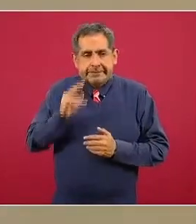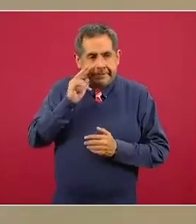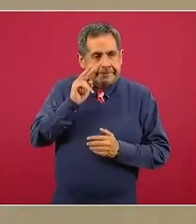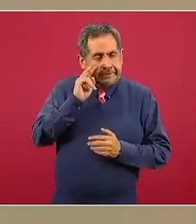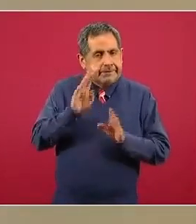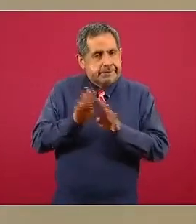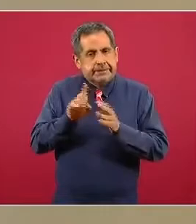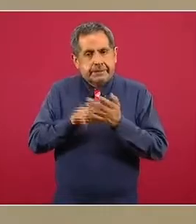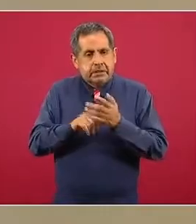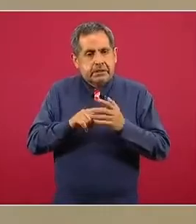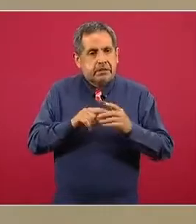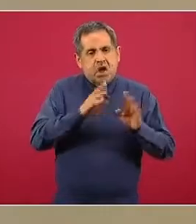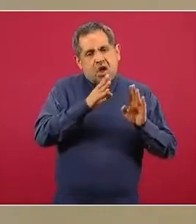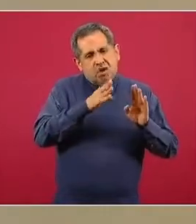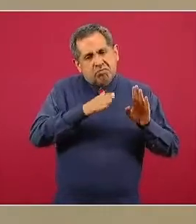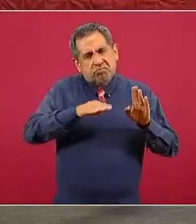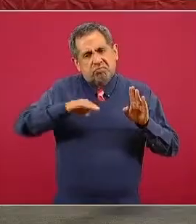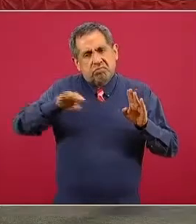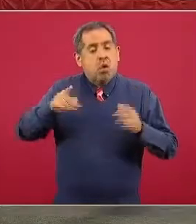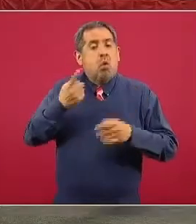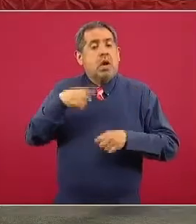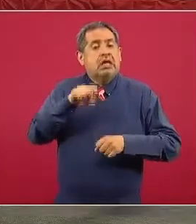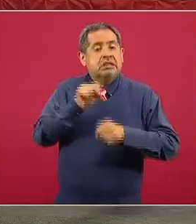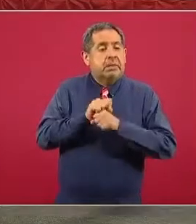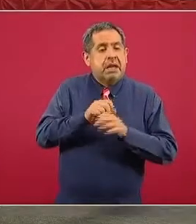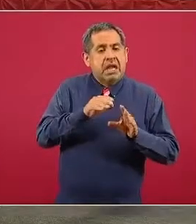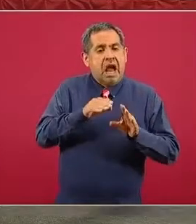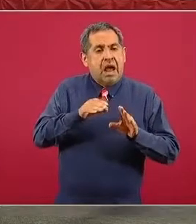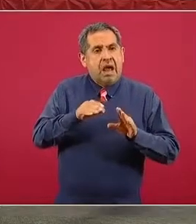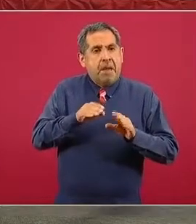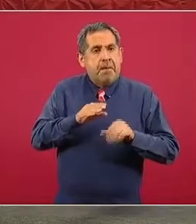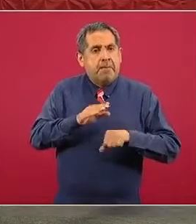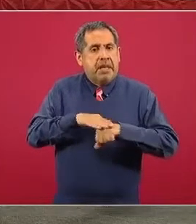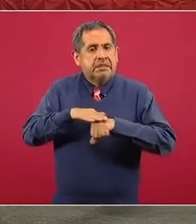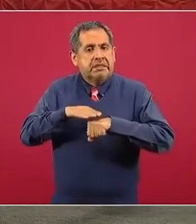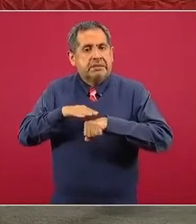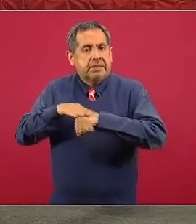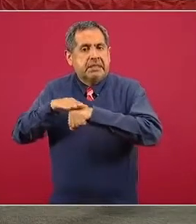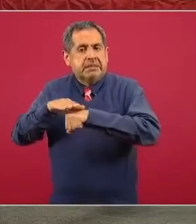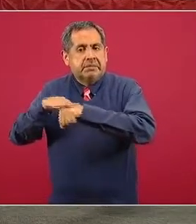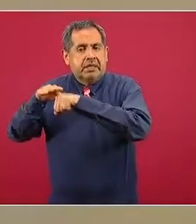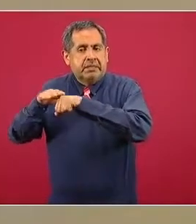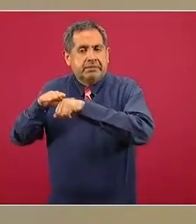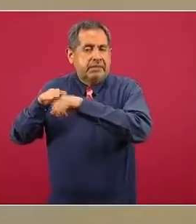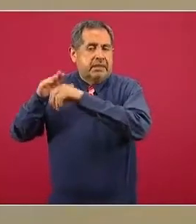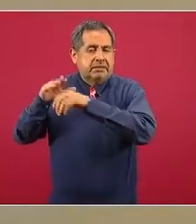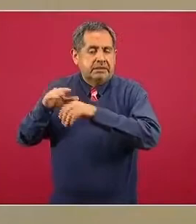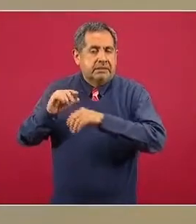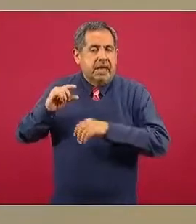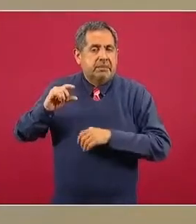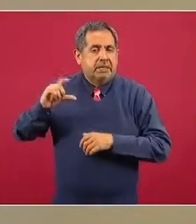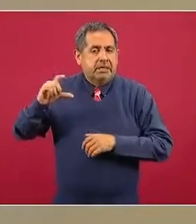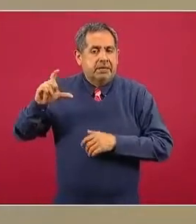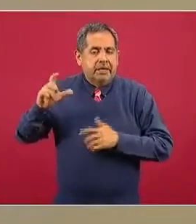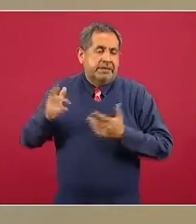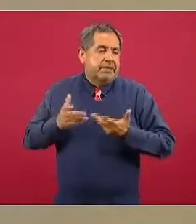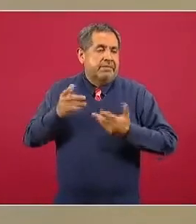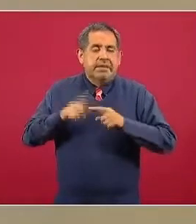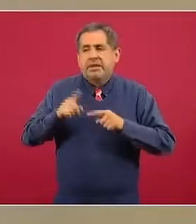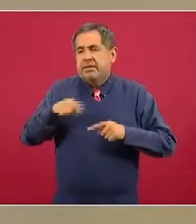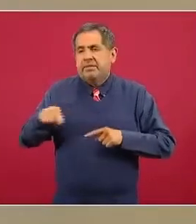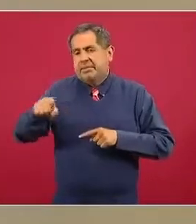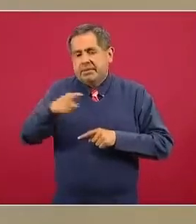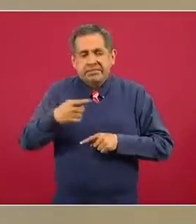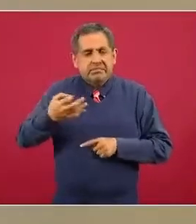en el comportamiento de la curva, que durante la semana esta puede ir incrementándose en función de la cantidad, lógicamente,